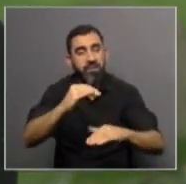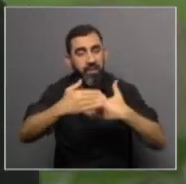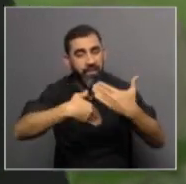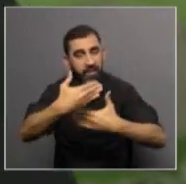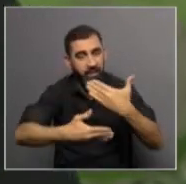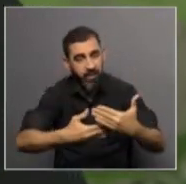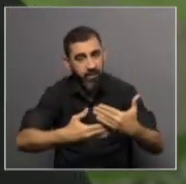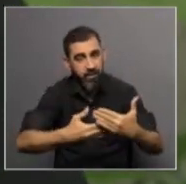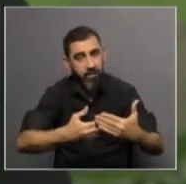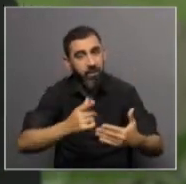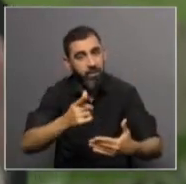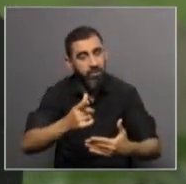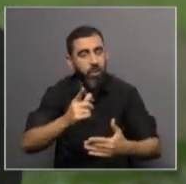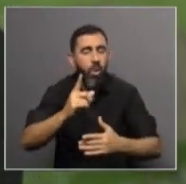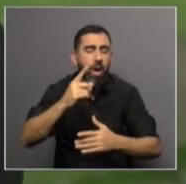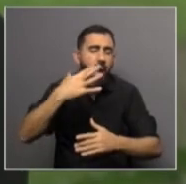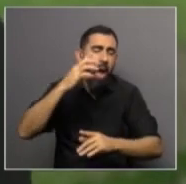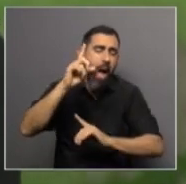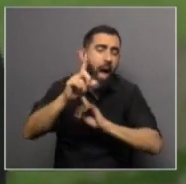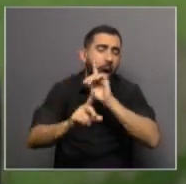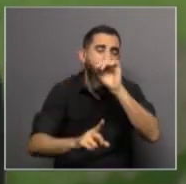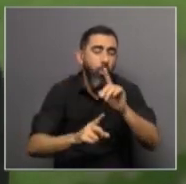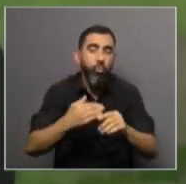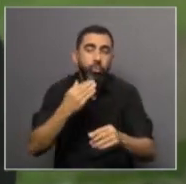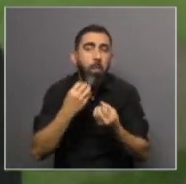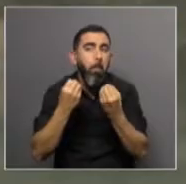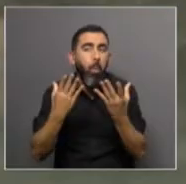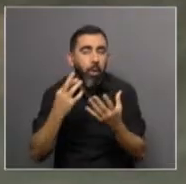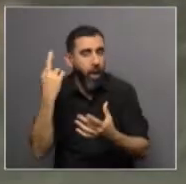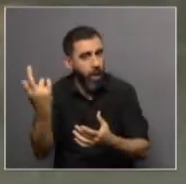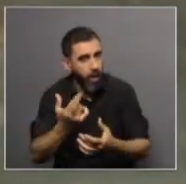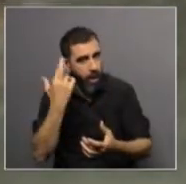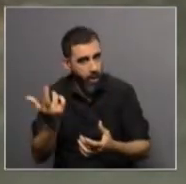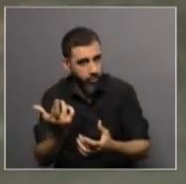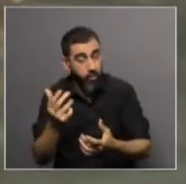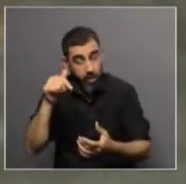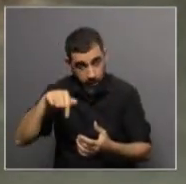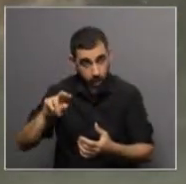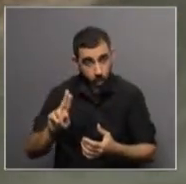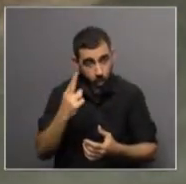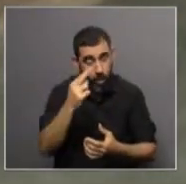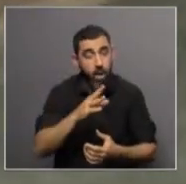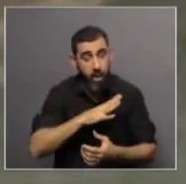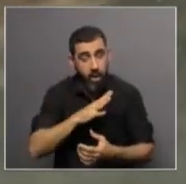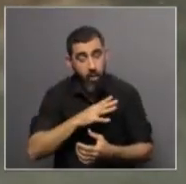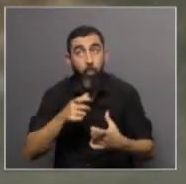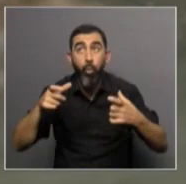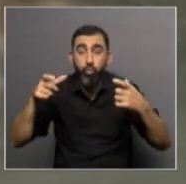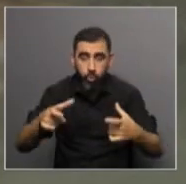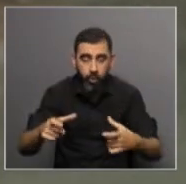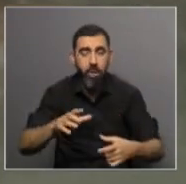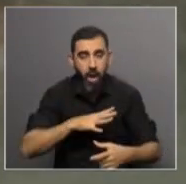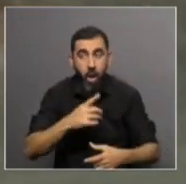una cosa muy excepcional en la familia y no se sabe por qué ocurre. Nosotros en Uruguay tenemos la suerte de